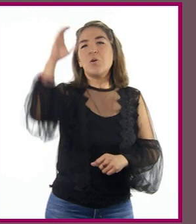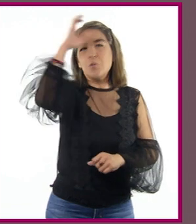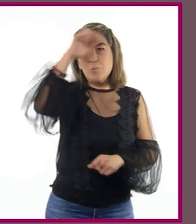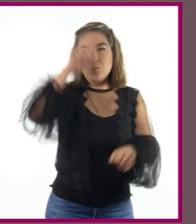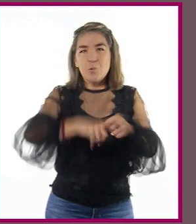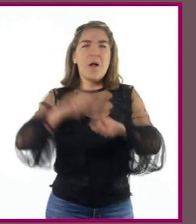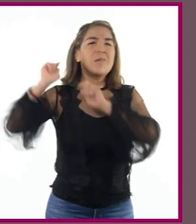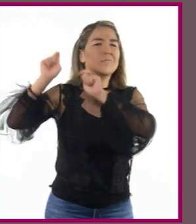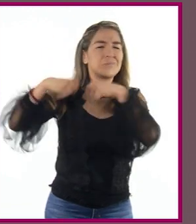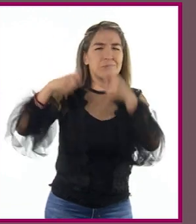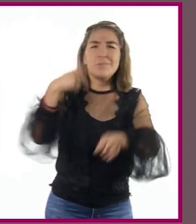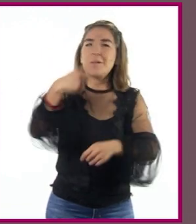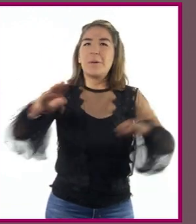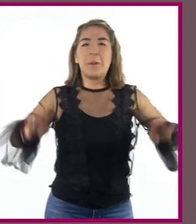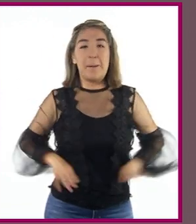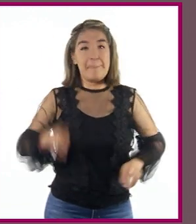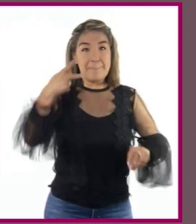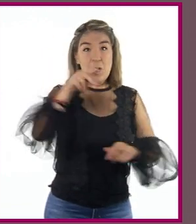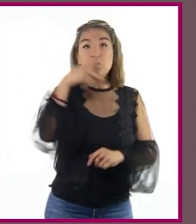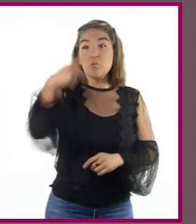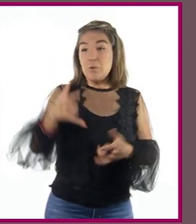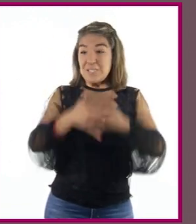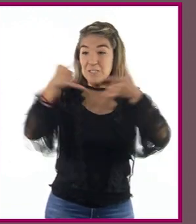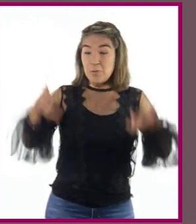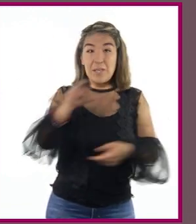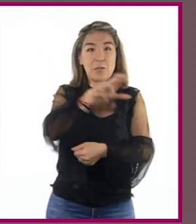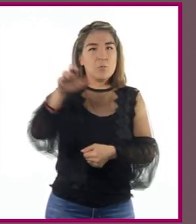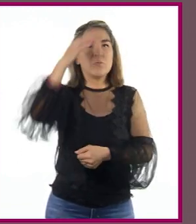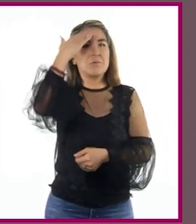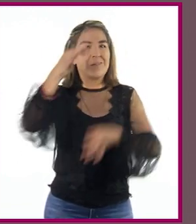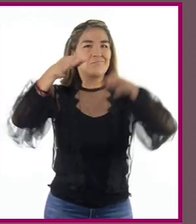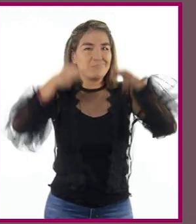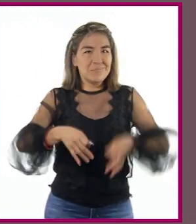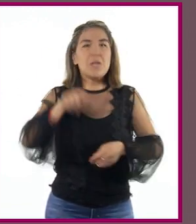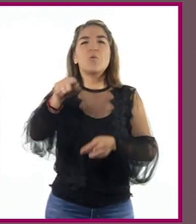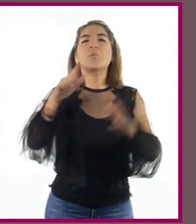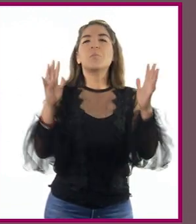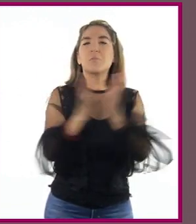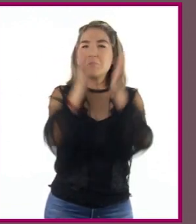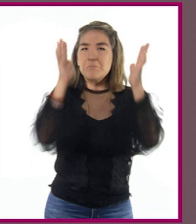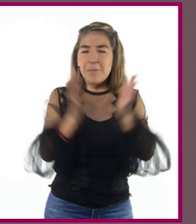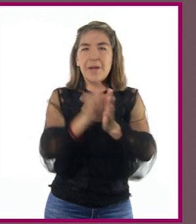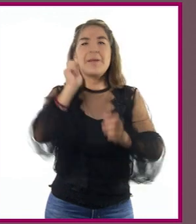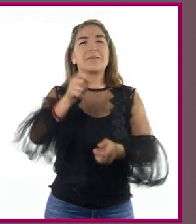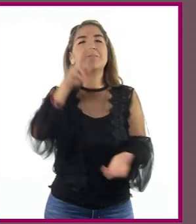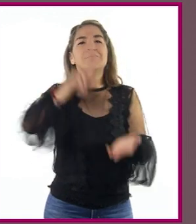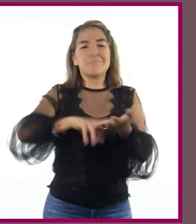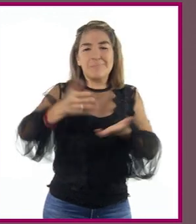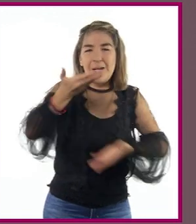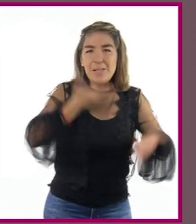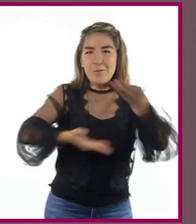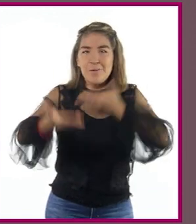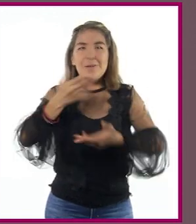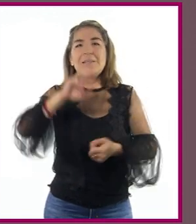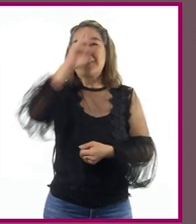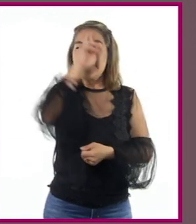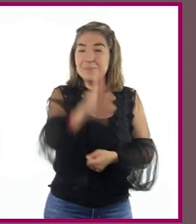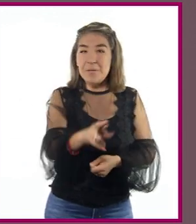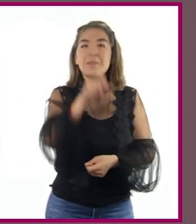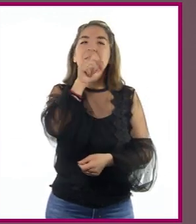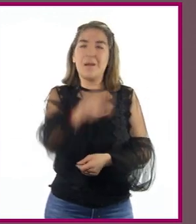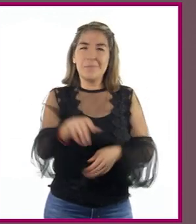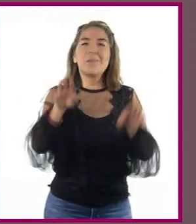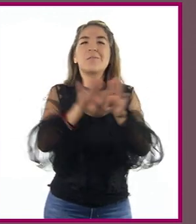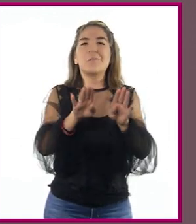pero reconocen su historia común y comparten valores como la democracia, la solidaridad, el respeto y